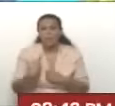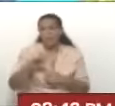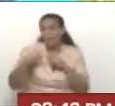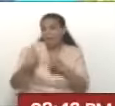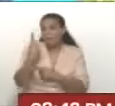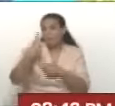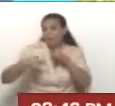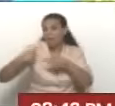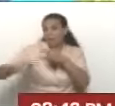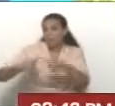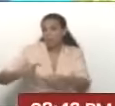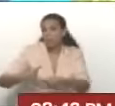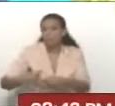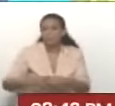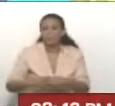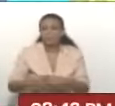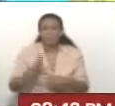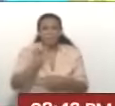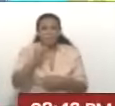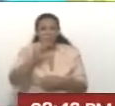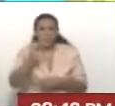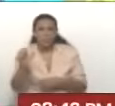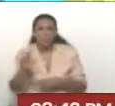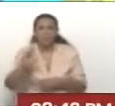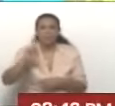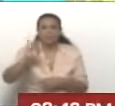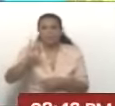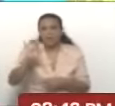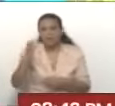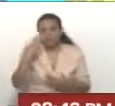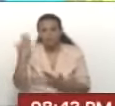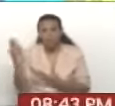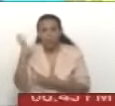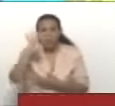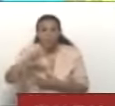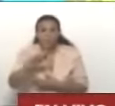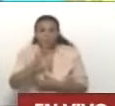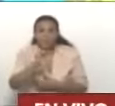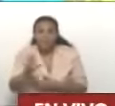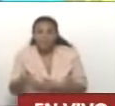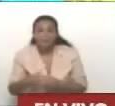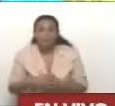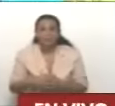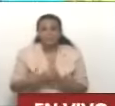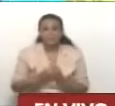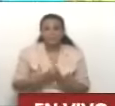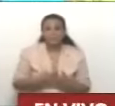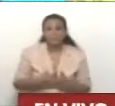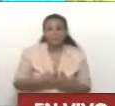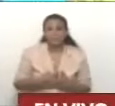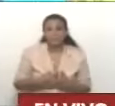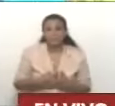generación. María León, Fernando Sotorroja, José Vicente Rangel,